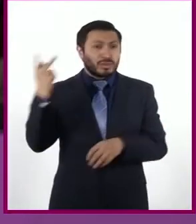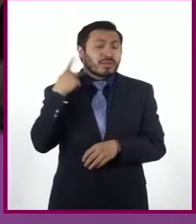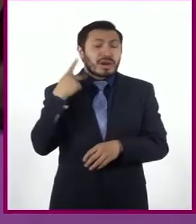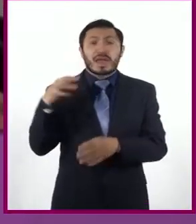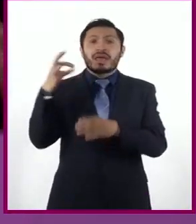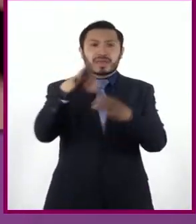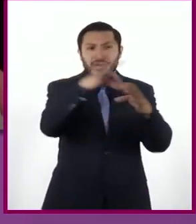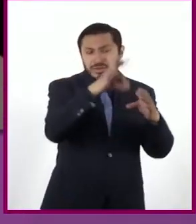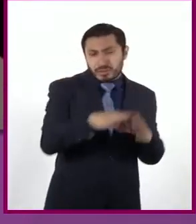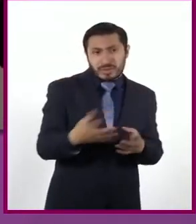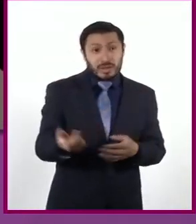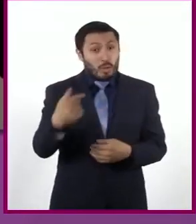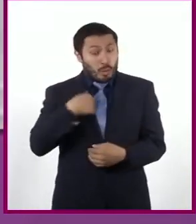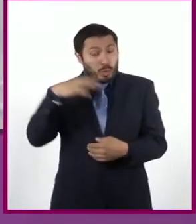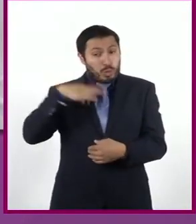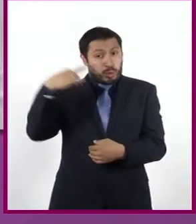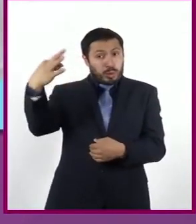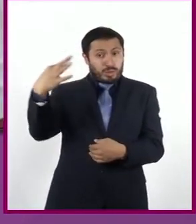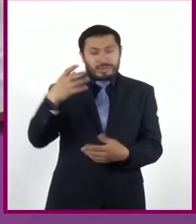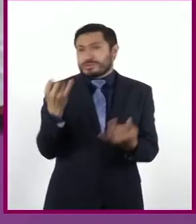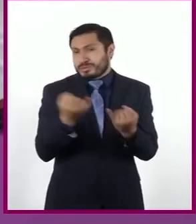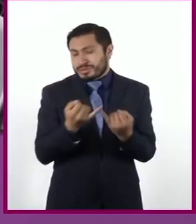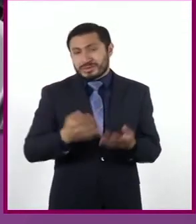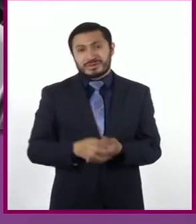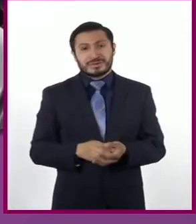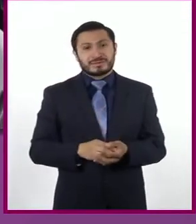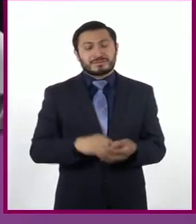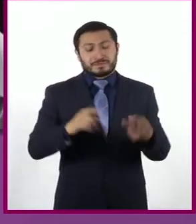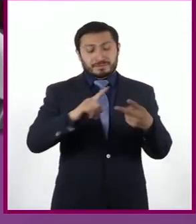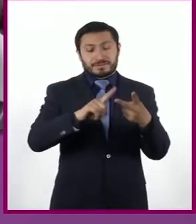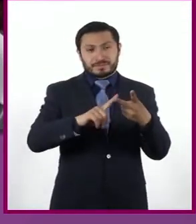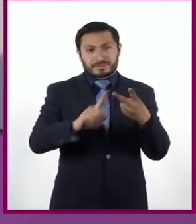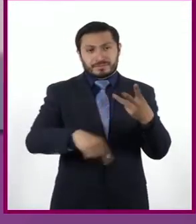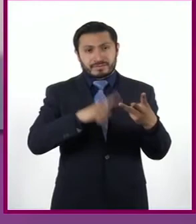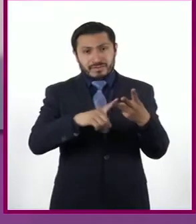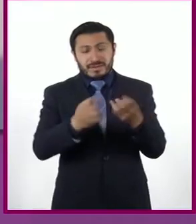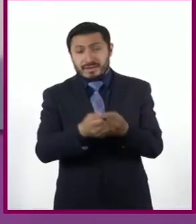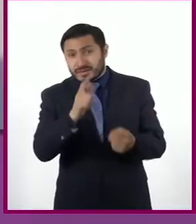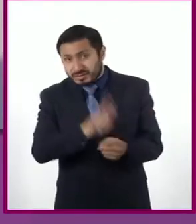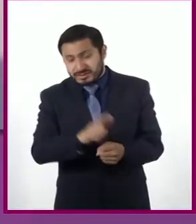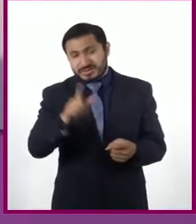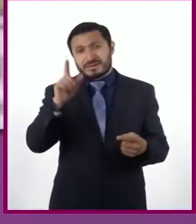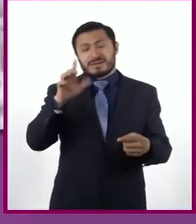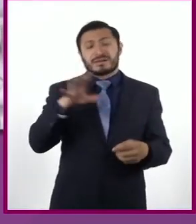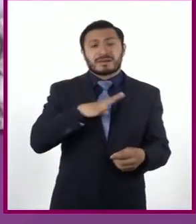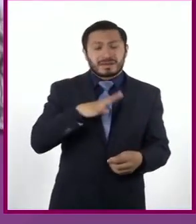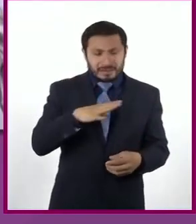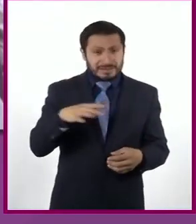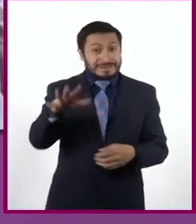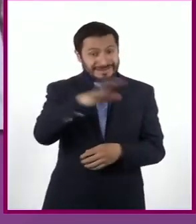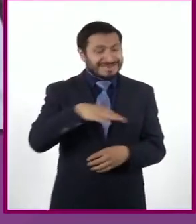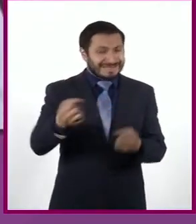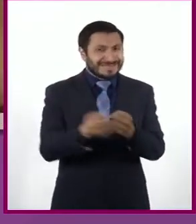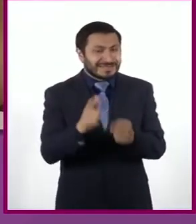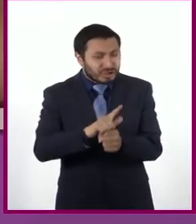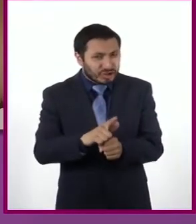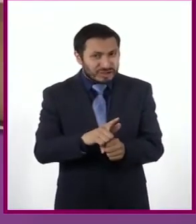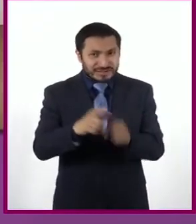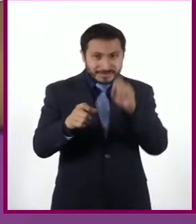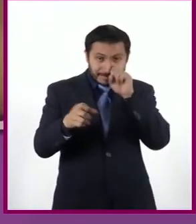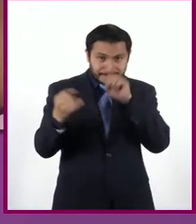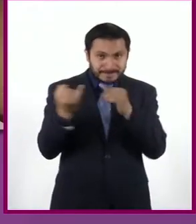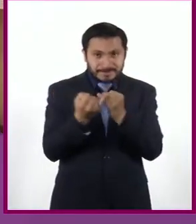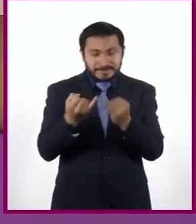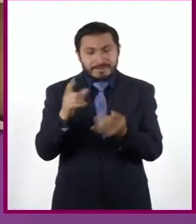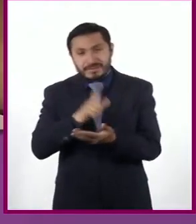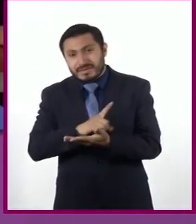votar y ser votado. Por su parte, los derechos sociales comprenden, además del ámbito social, los